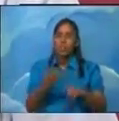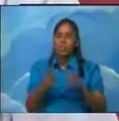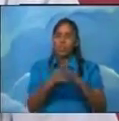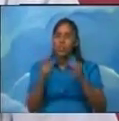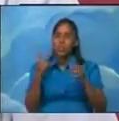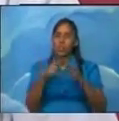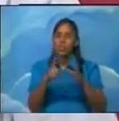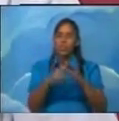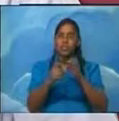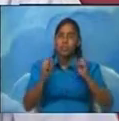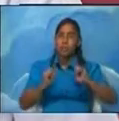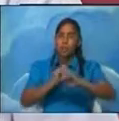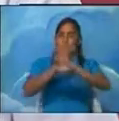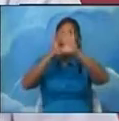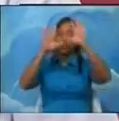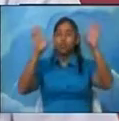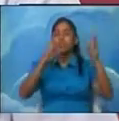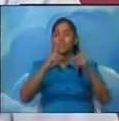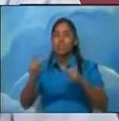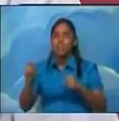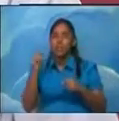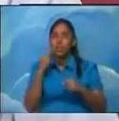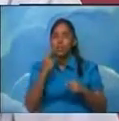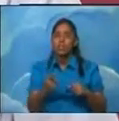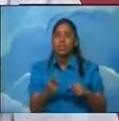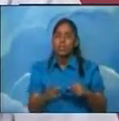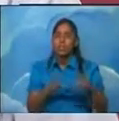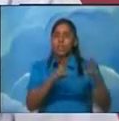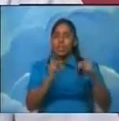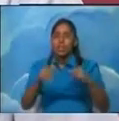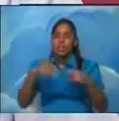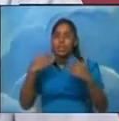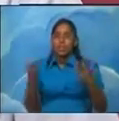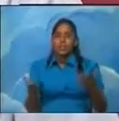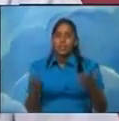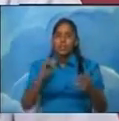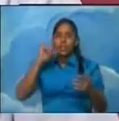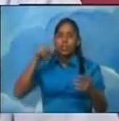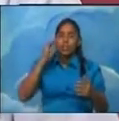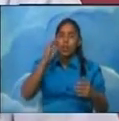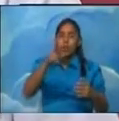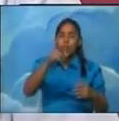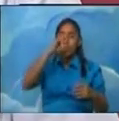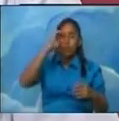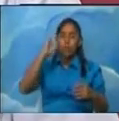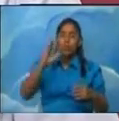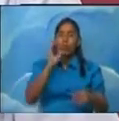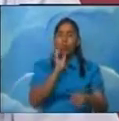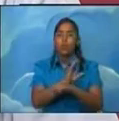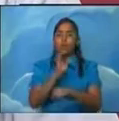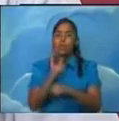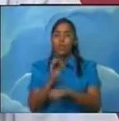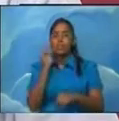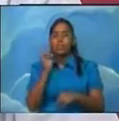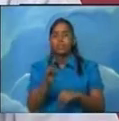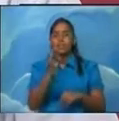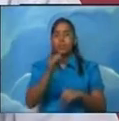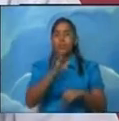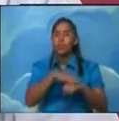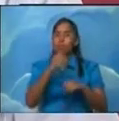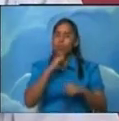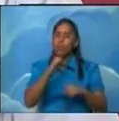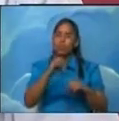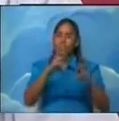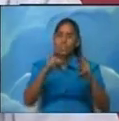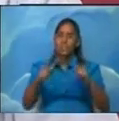cosas en esta maravillosa tierra. En el 2 dice, la tierra de la cual Jehová tu Dios cuida siempre, porque es una